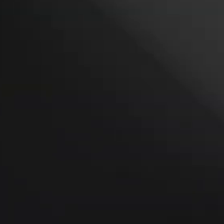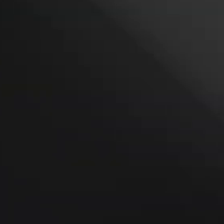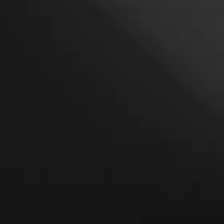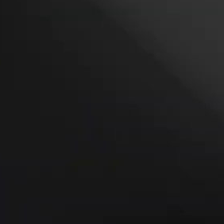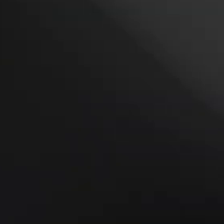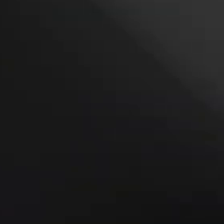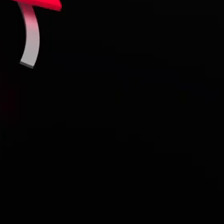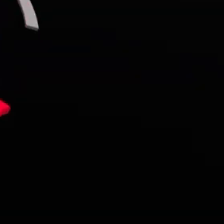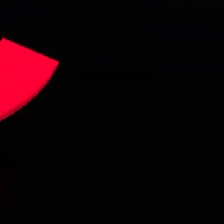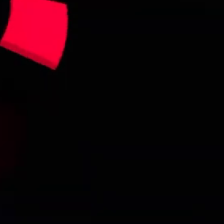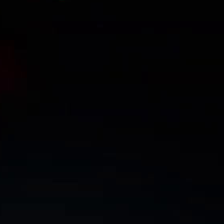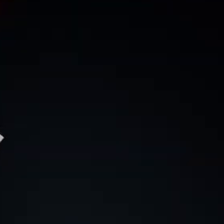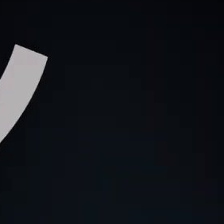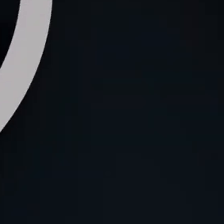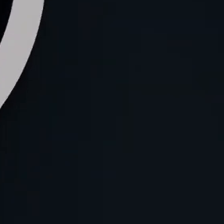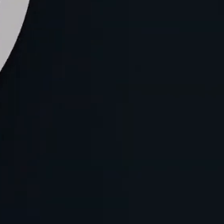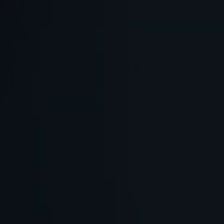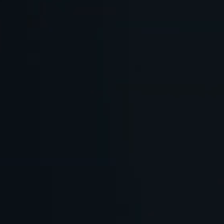ah